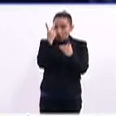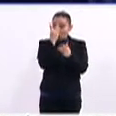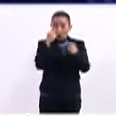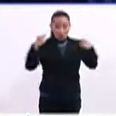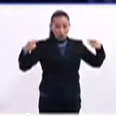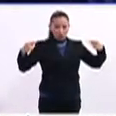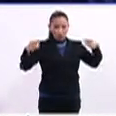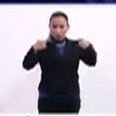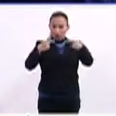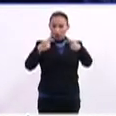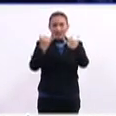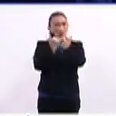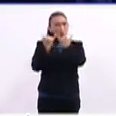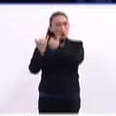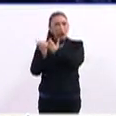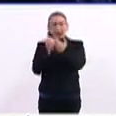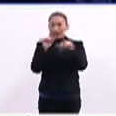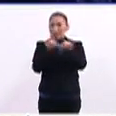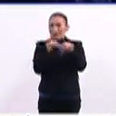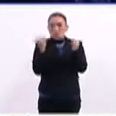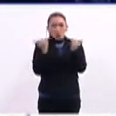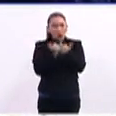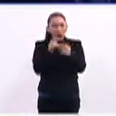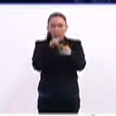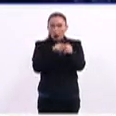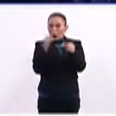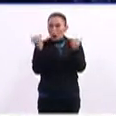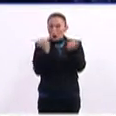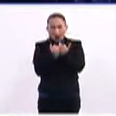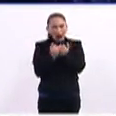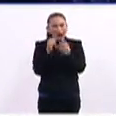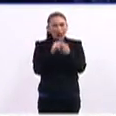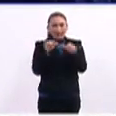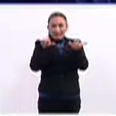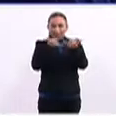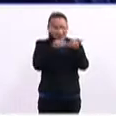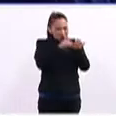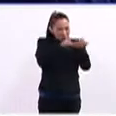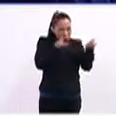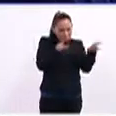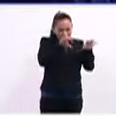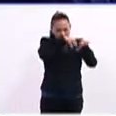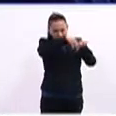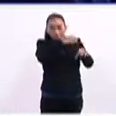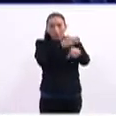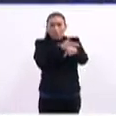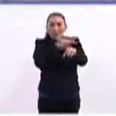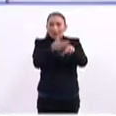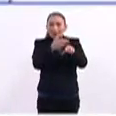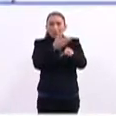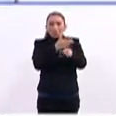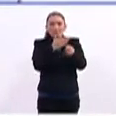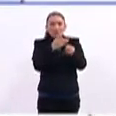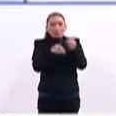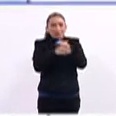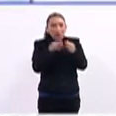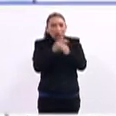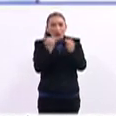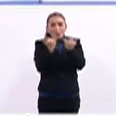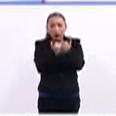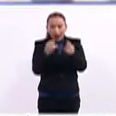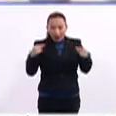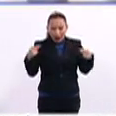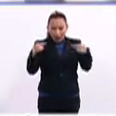iguales, uno frente al otro, del mismo tamaño, del mismo color, de la misma dimensión, del mismo material, que